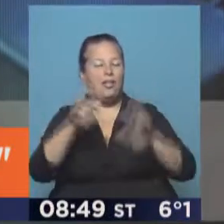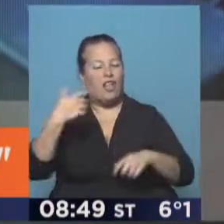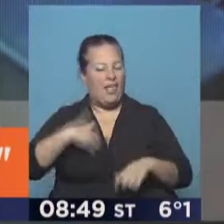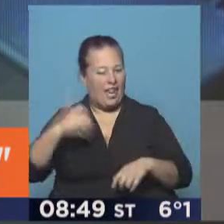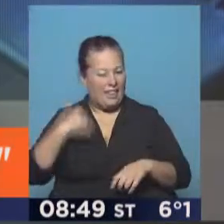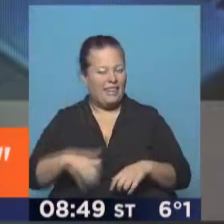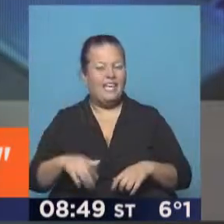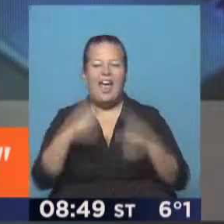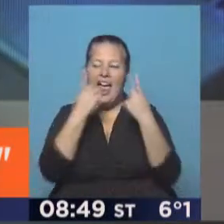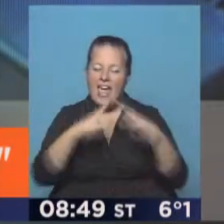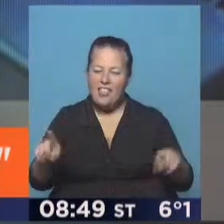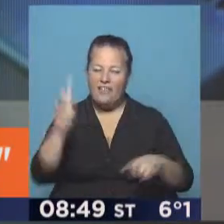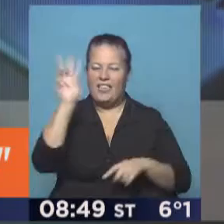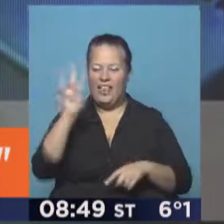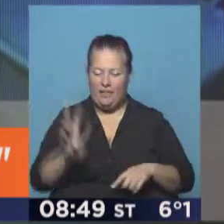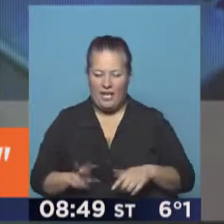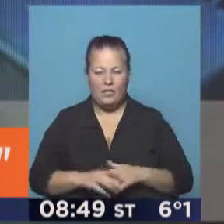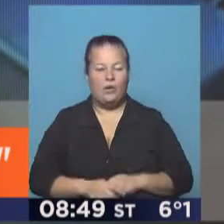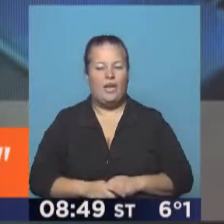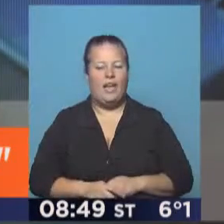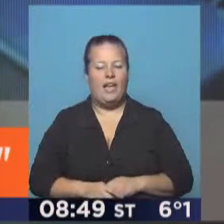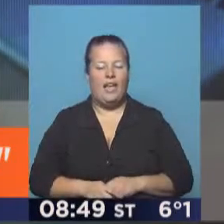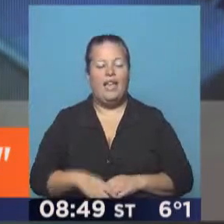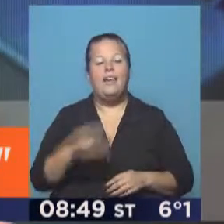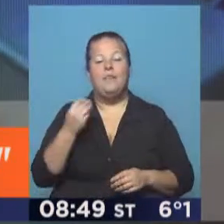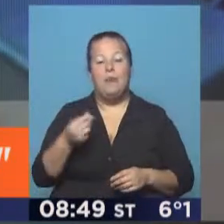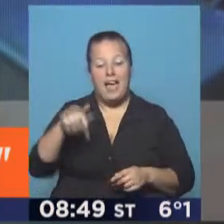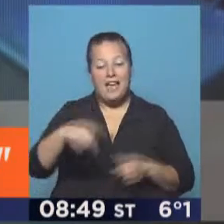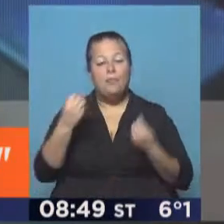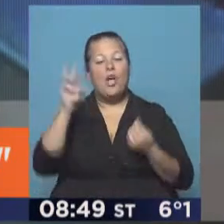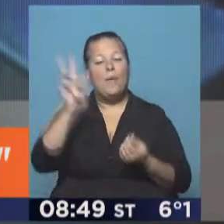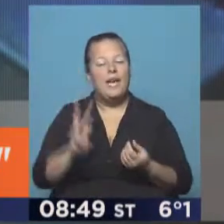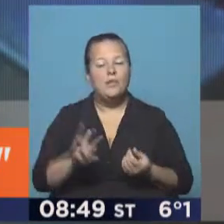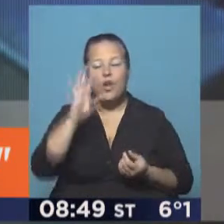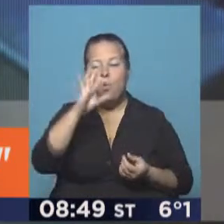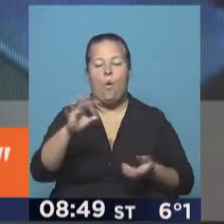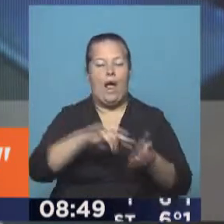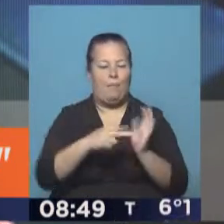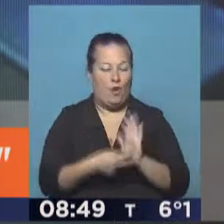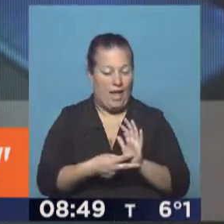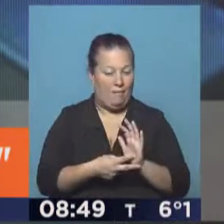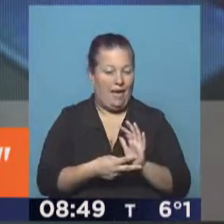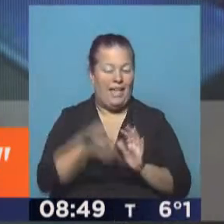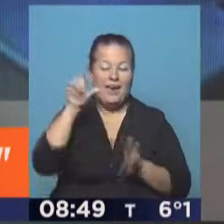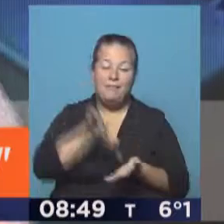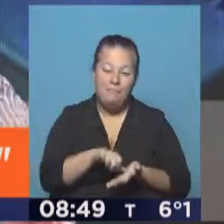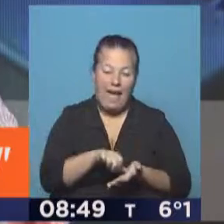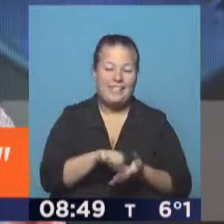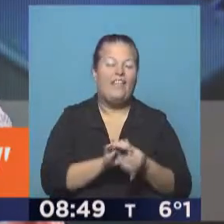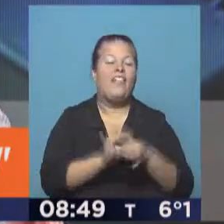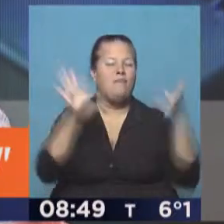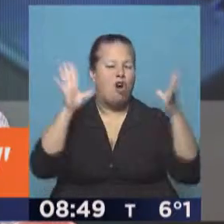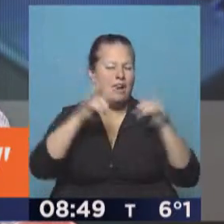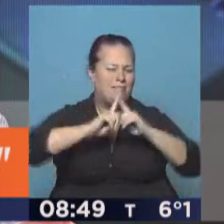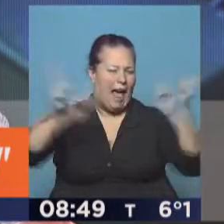argentina es muy distinta a la sociedad venezolana. El hecho de esto es porque en Venezuela nunca hubo crisis. Y es el país con la democracia